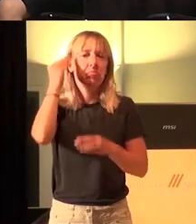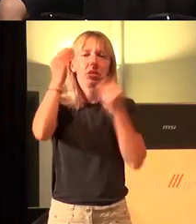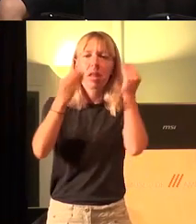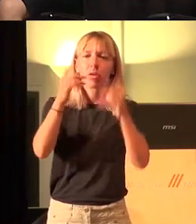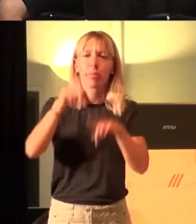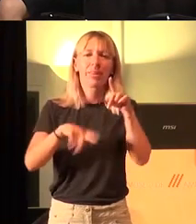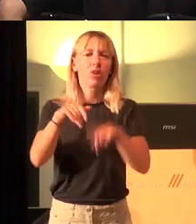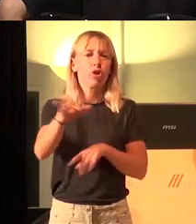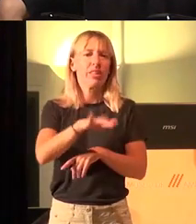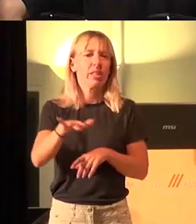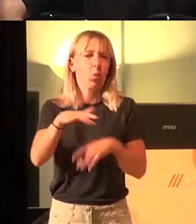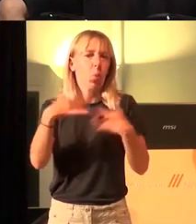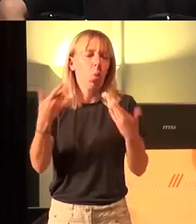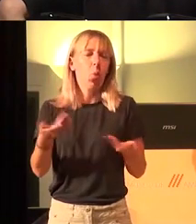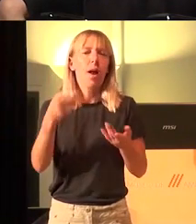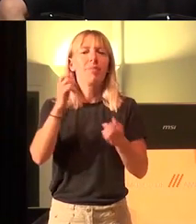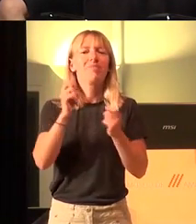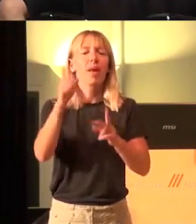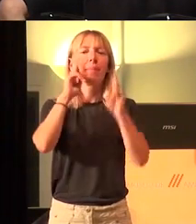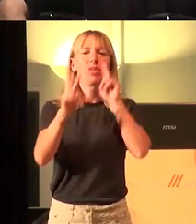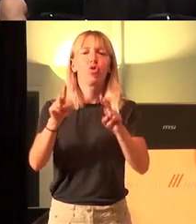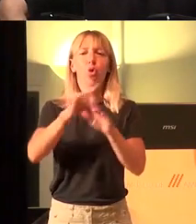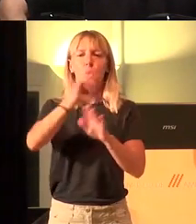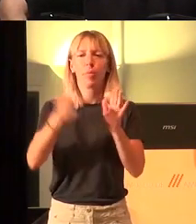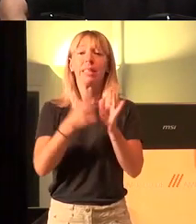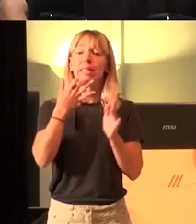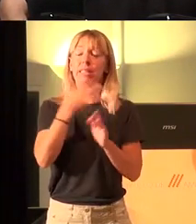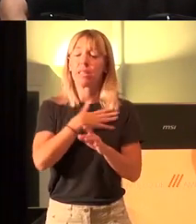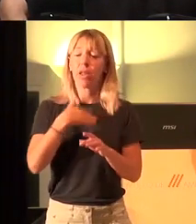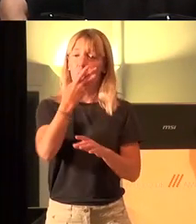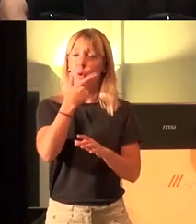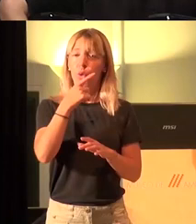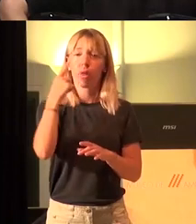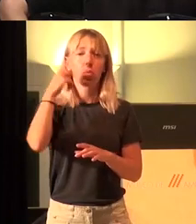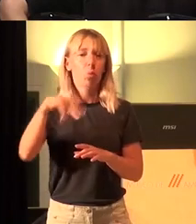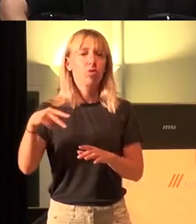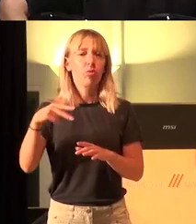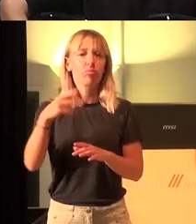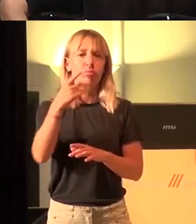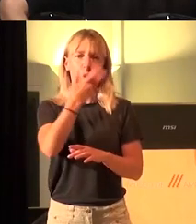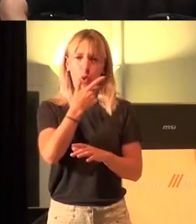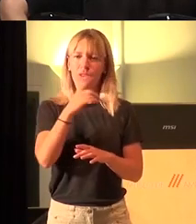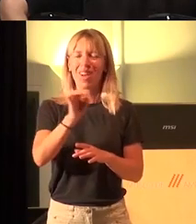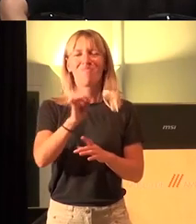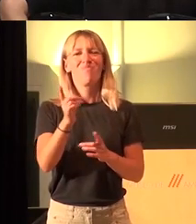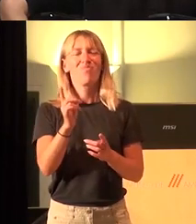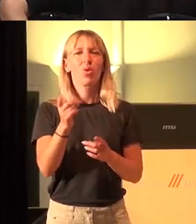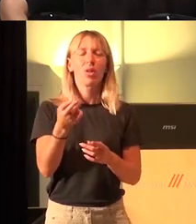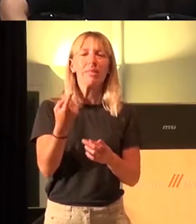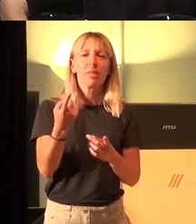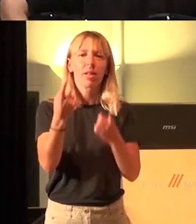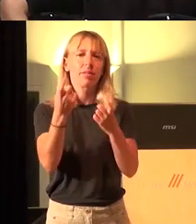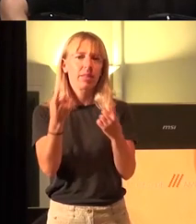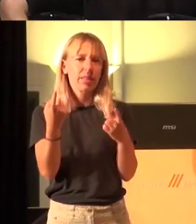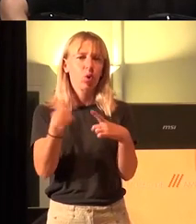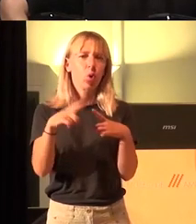el sitio, que te dieran una visión global y que el que realmente quiera conocer un museo lo conozca. No se quede con, que me ha